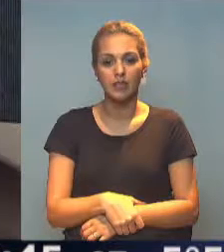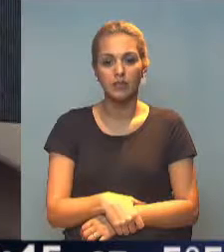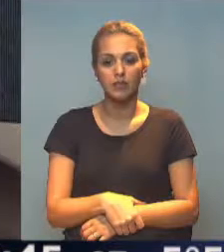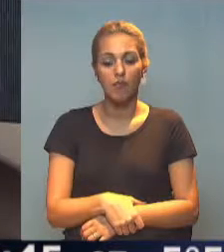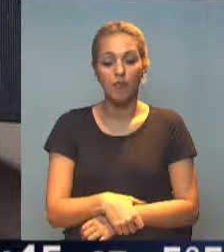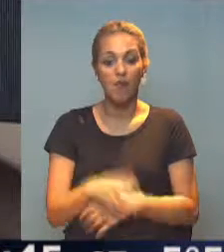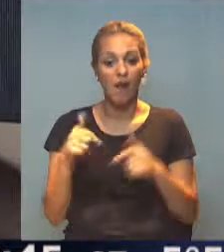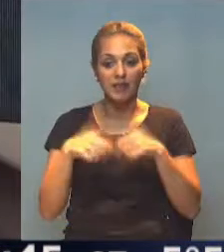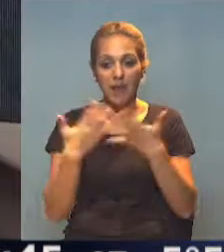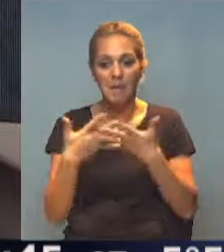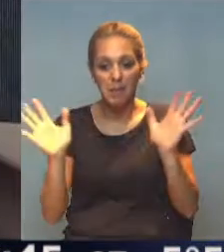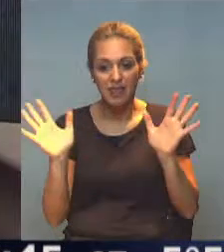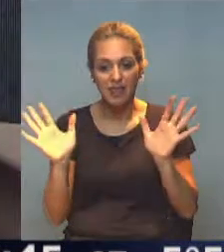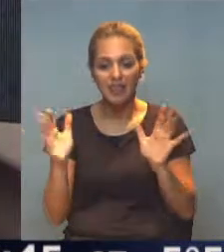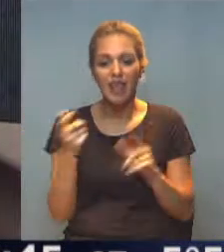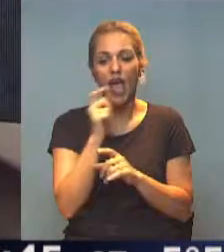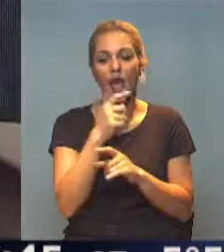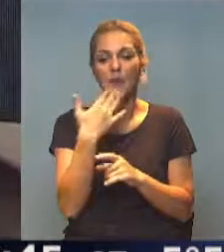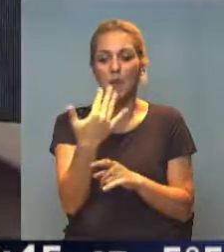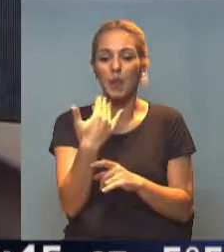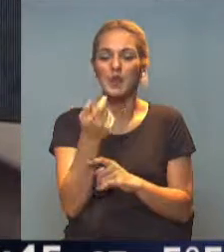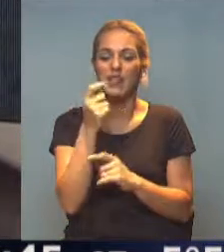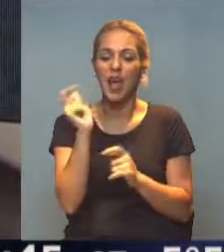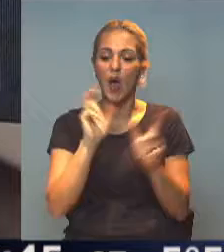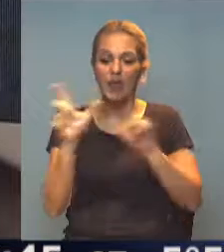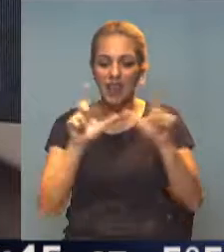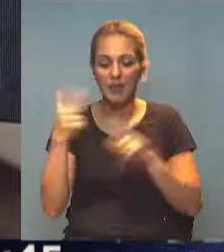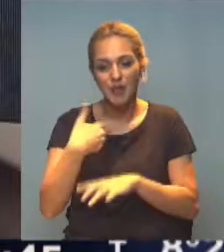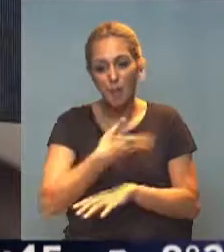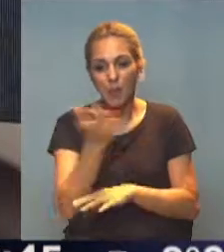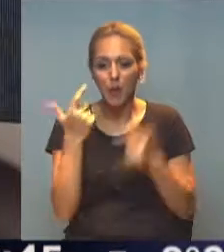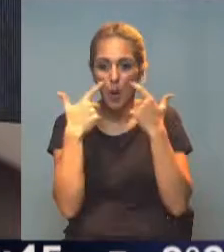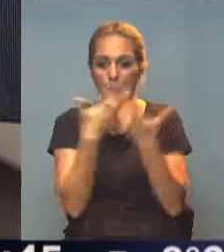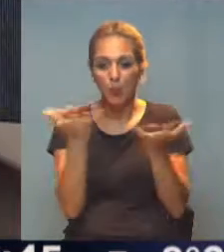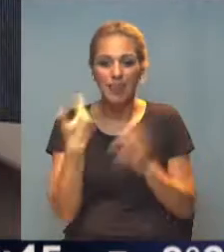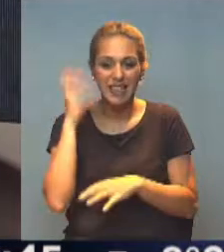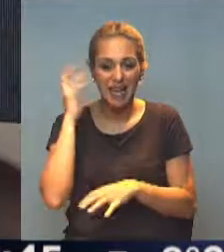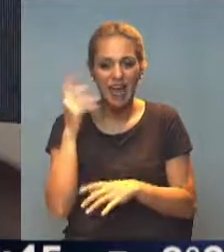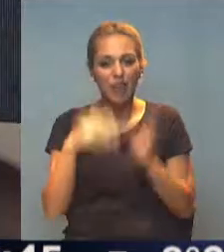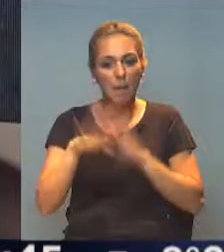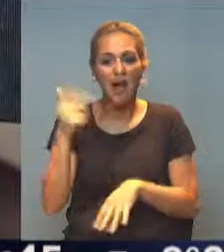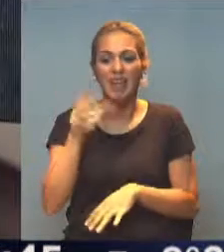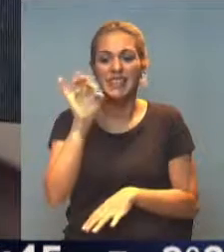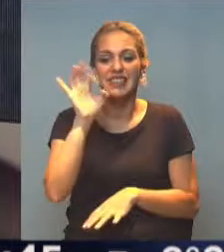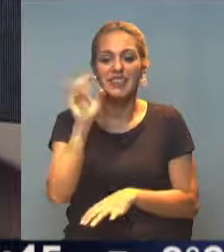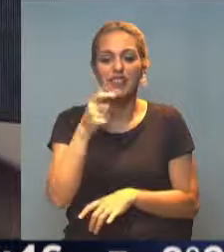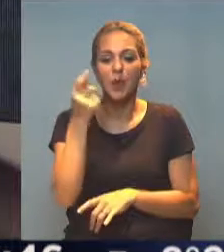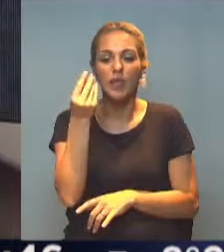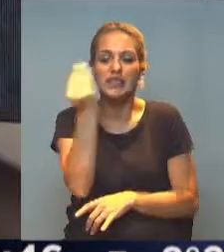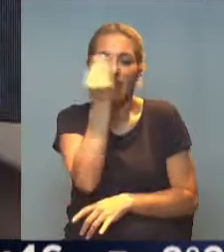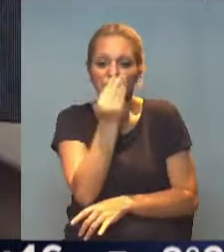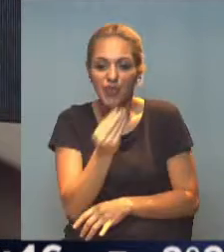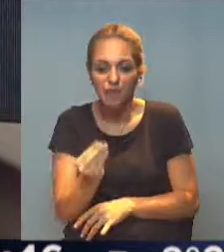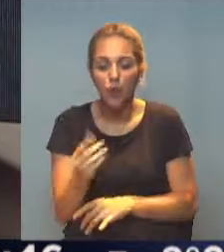Quedó inaugurado en el Museo de la Televisión Pública la muestra De la Radio a la Televisión, que está compuesta por más de 50 caricaturas que